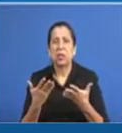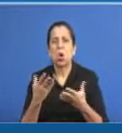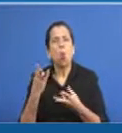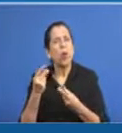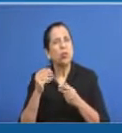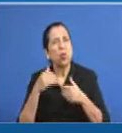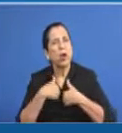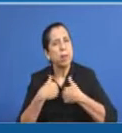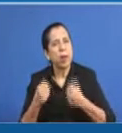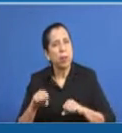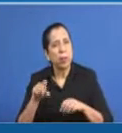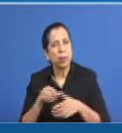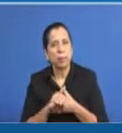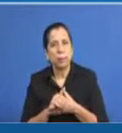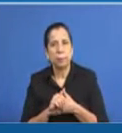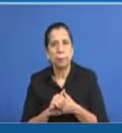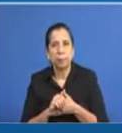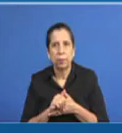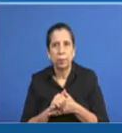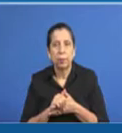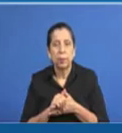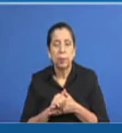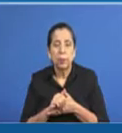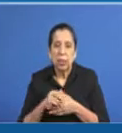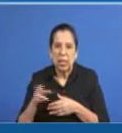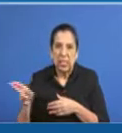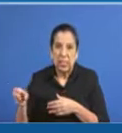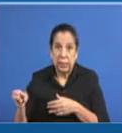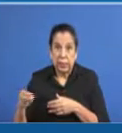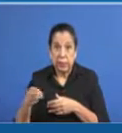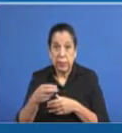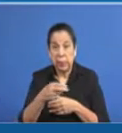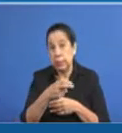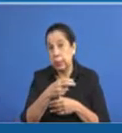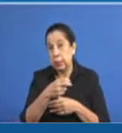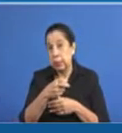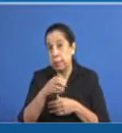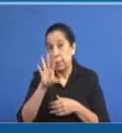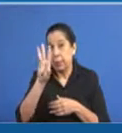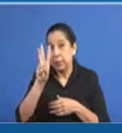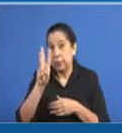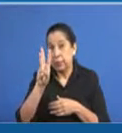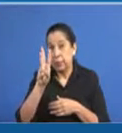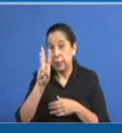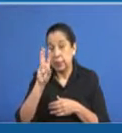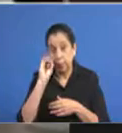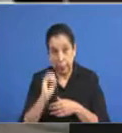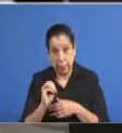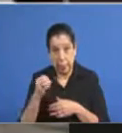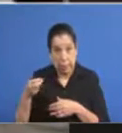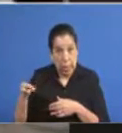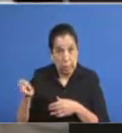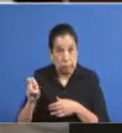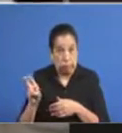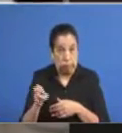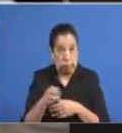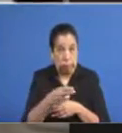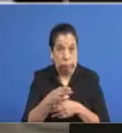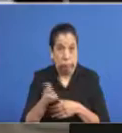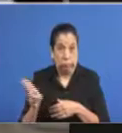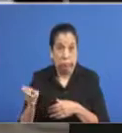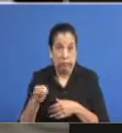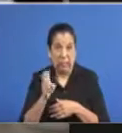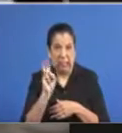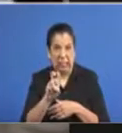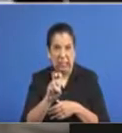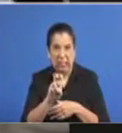Mario? Bueno, en cuanto a serpientes, estamos hablando de más o menos unas 60, que son animales que son parte de lo que es la parte del estudio